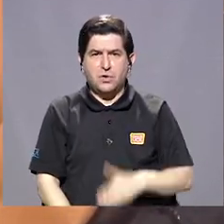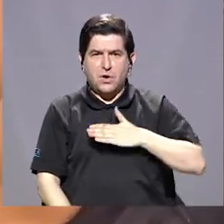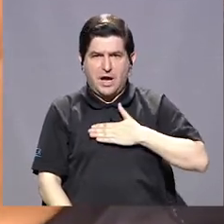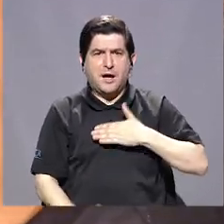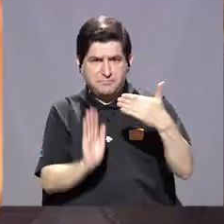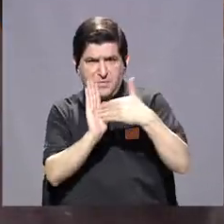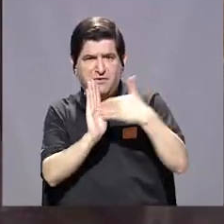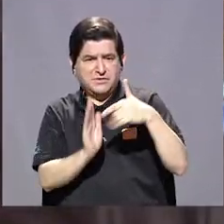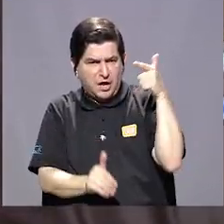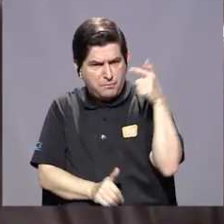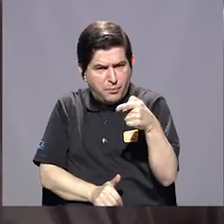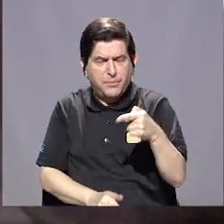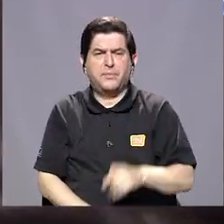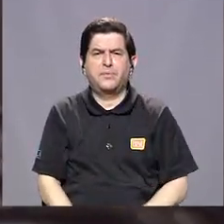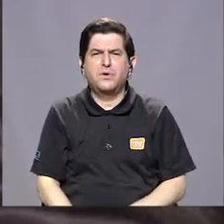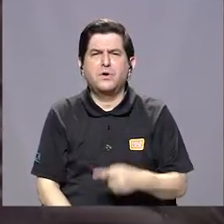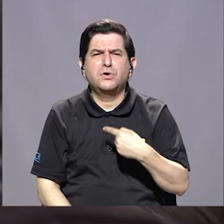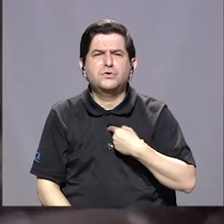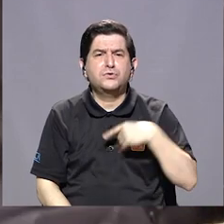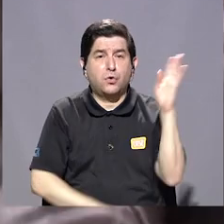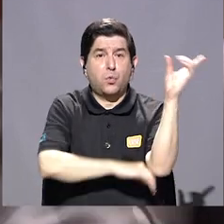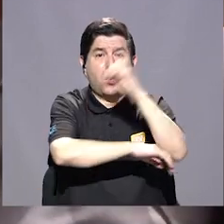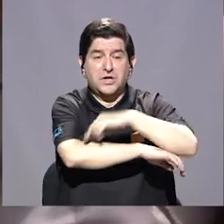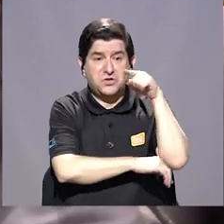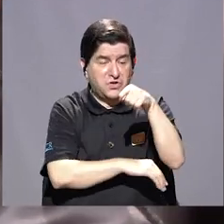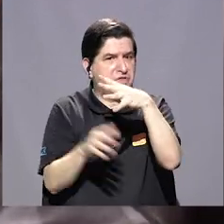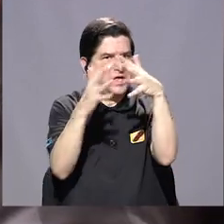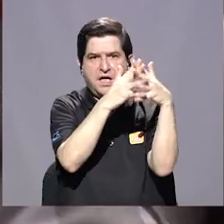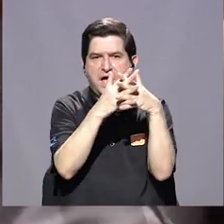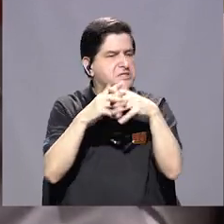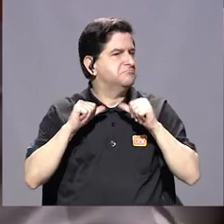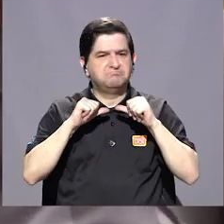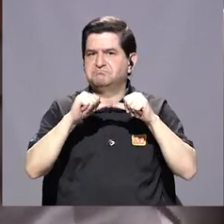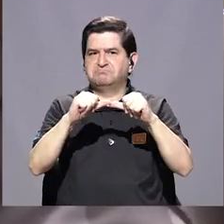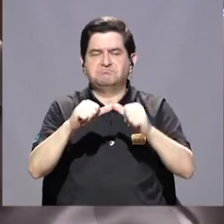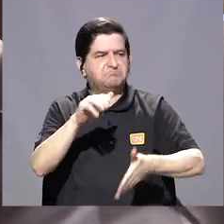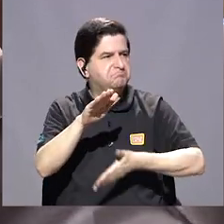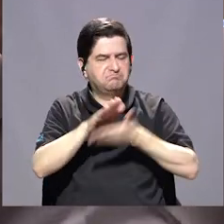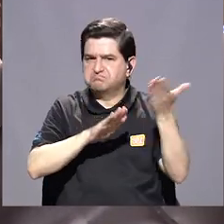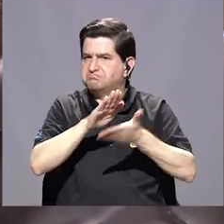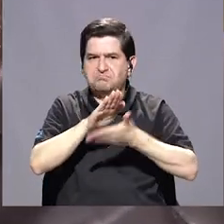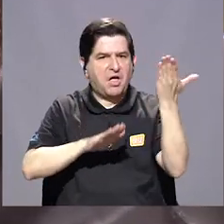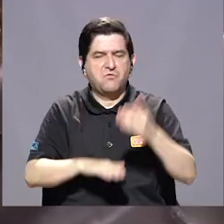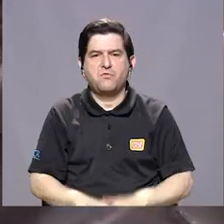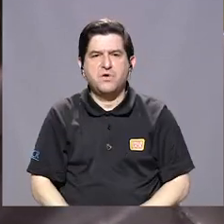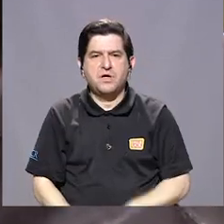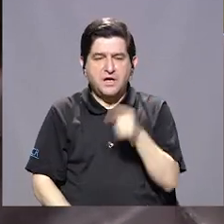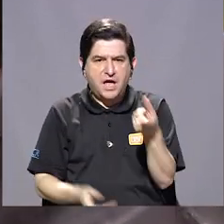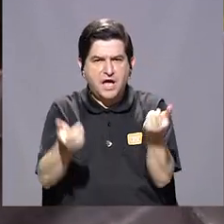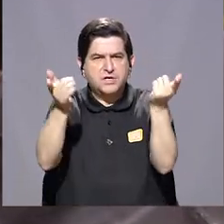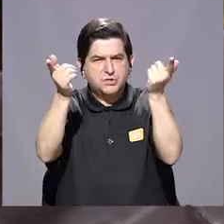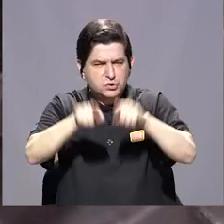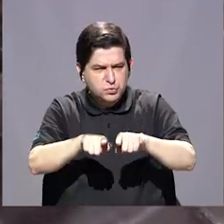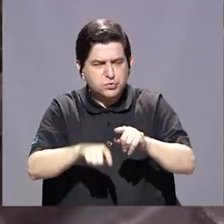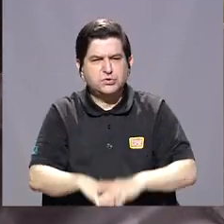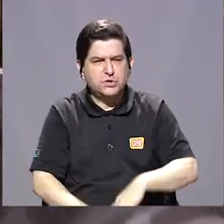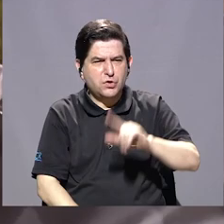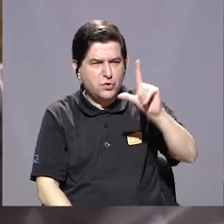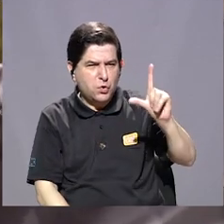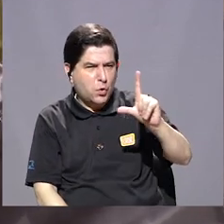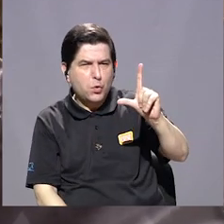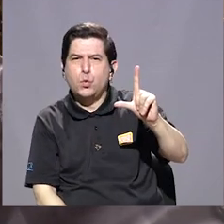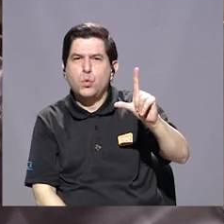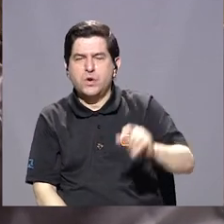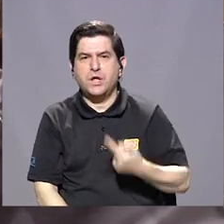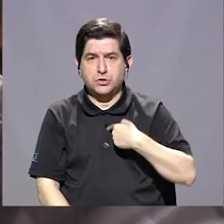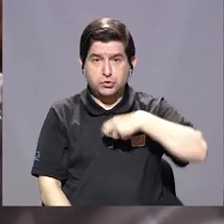pegado. Y no duré 4 días más en Estados Unidos. Igual me vine, eso pasó como un lunes